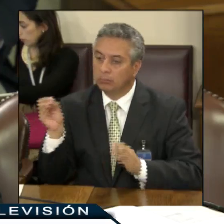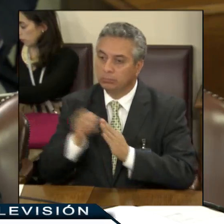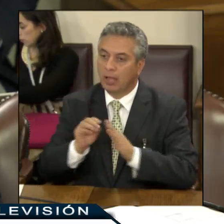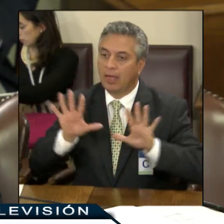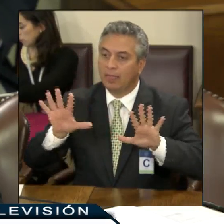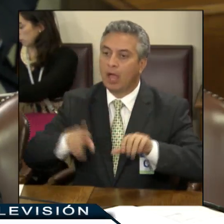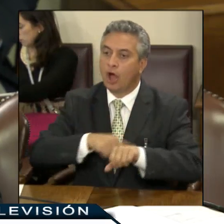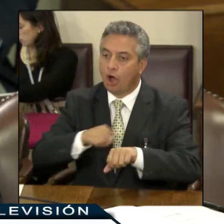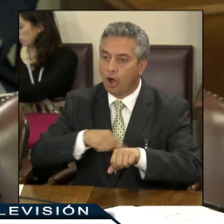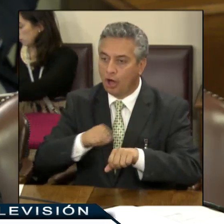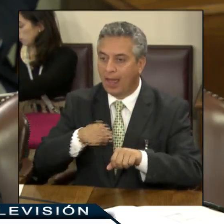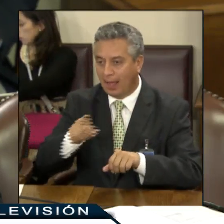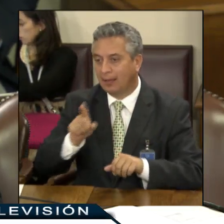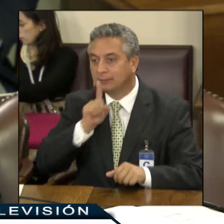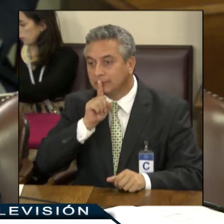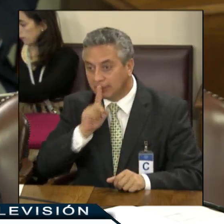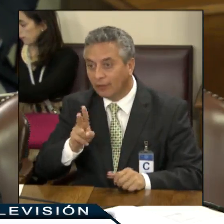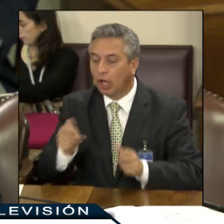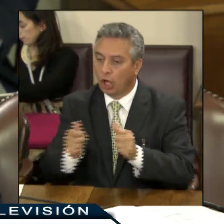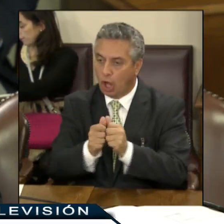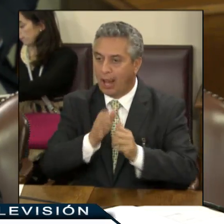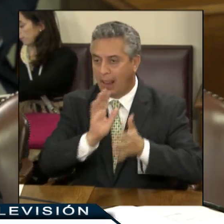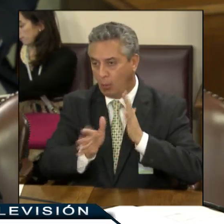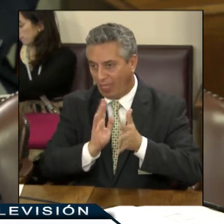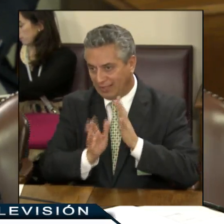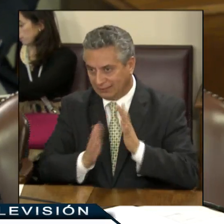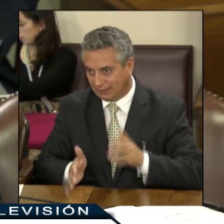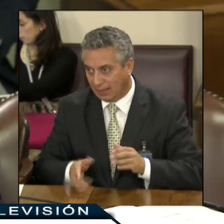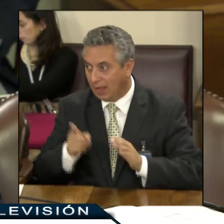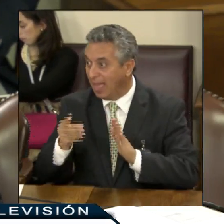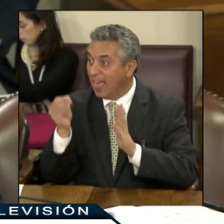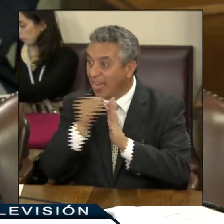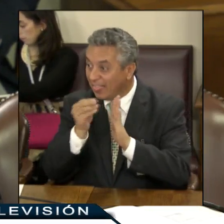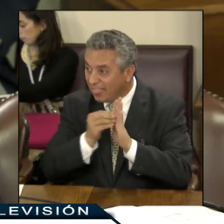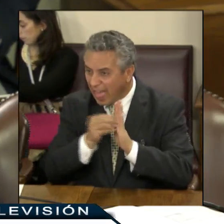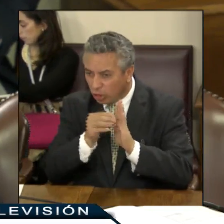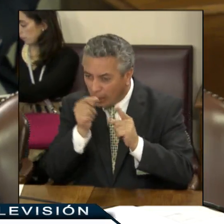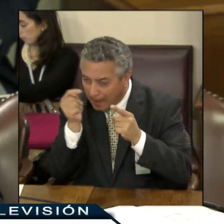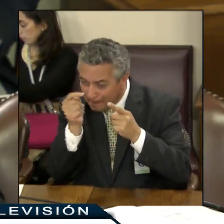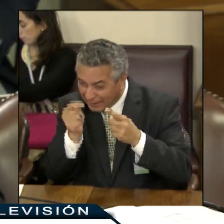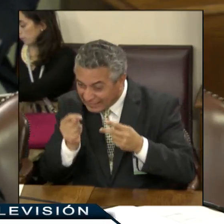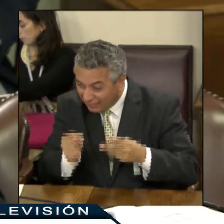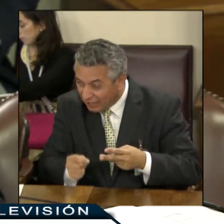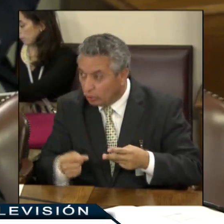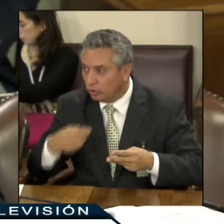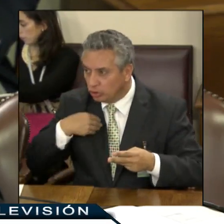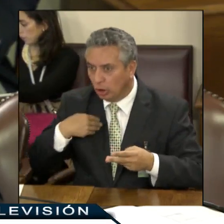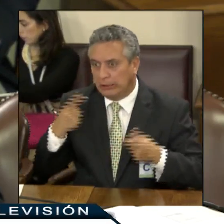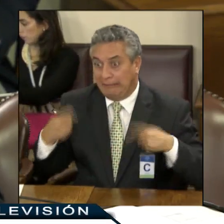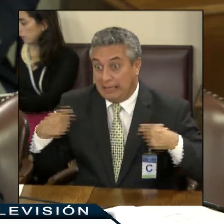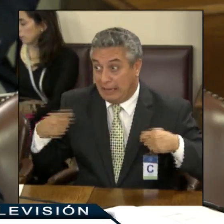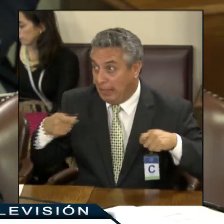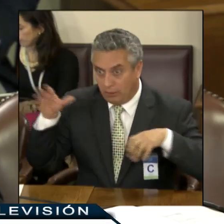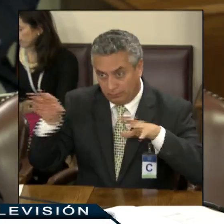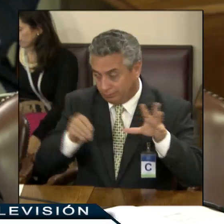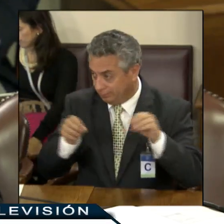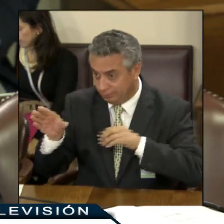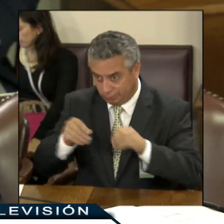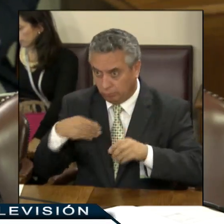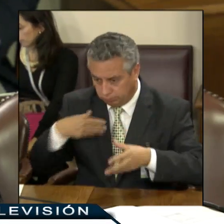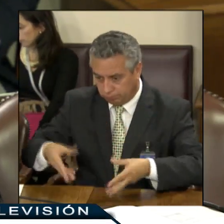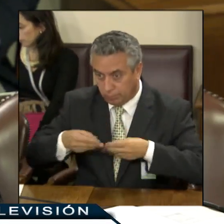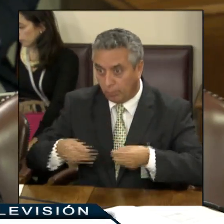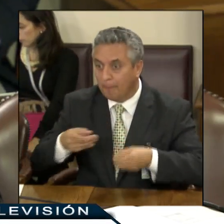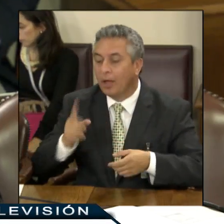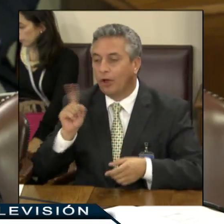programación televisiva con lengua de señas los datos específicos los Estaba tratando de de de levantar